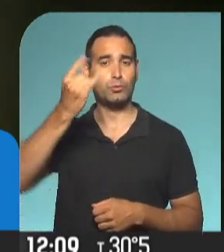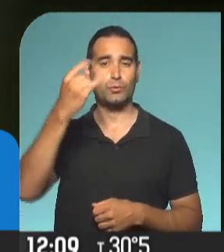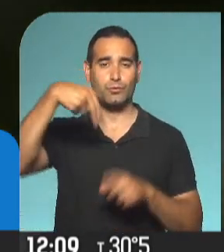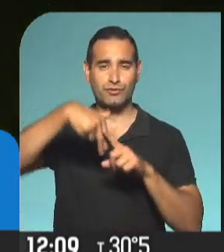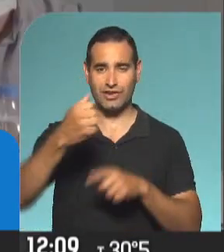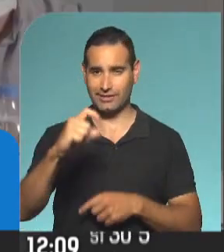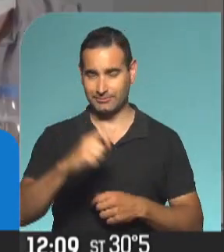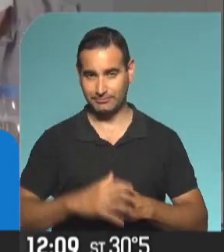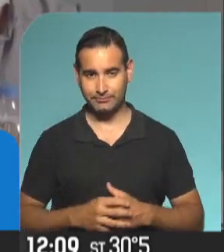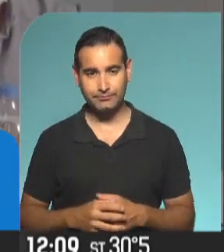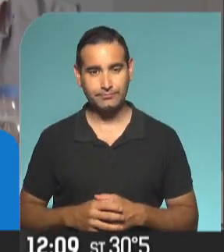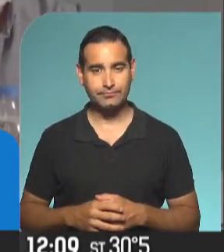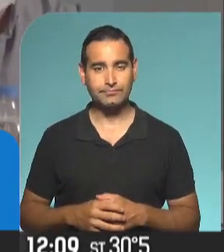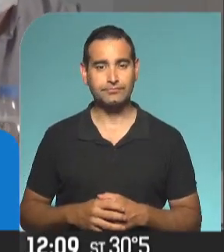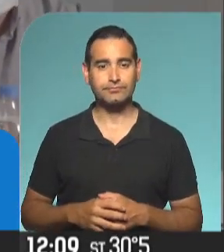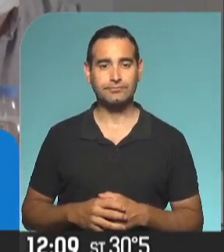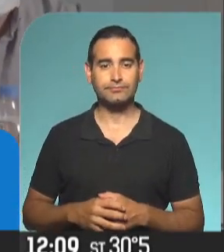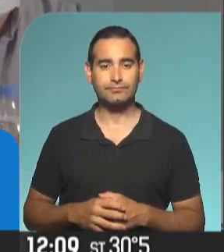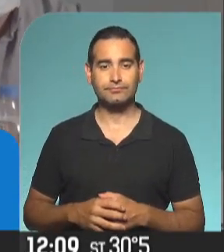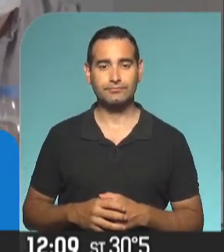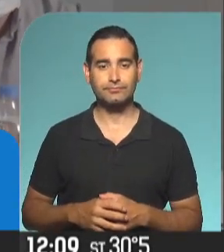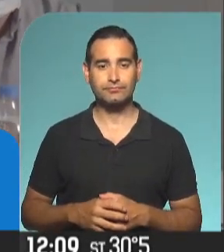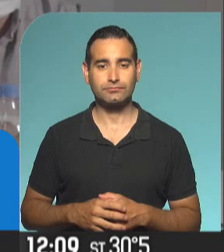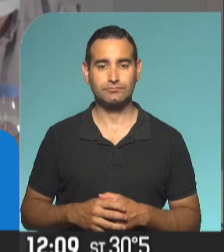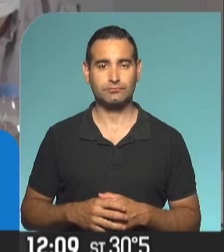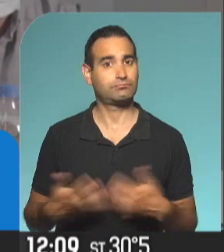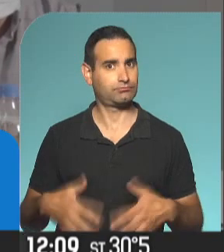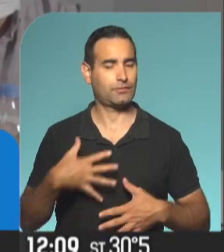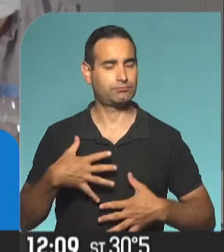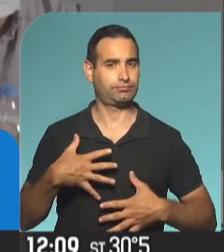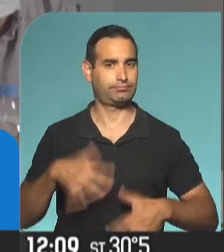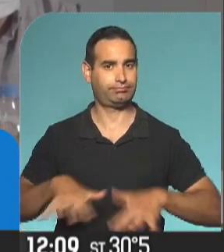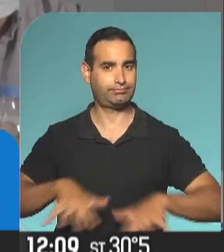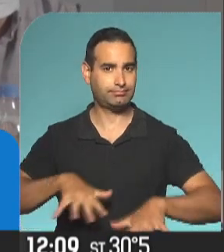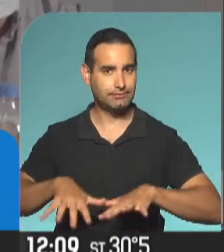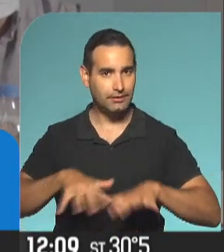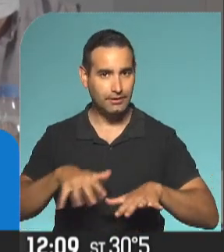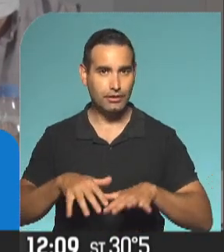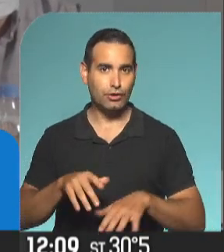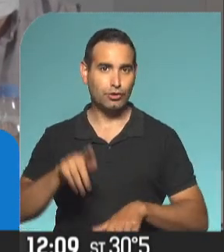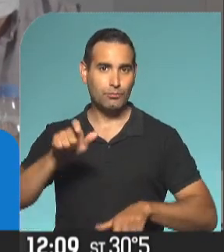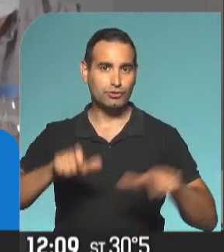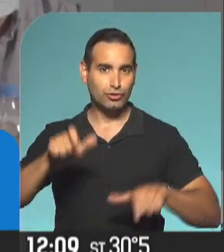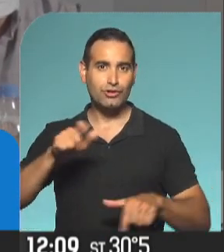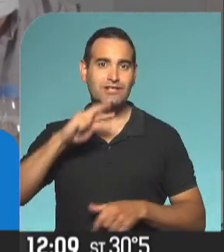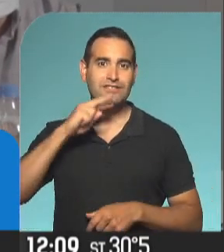Uñac. Hemos sufrido, como lo hemos sentido, todos los sanjuaninos en